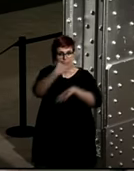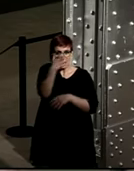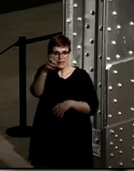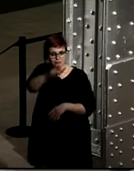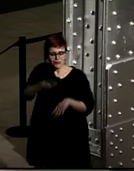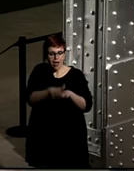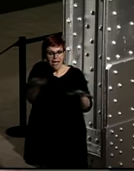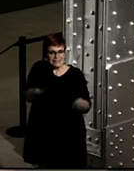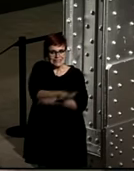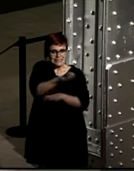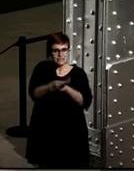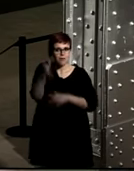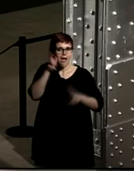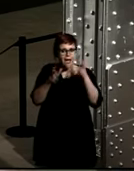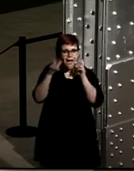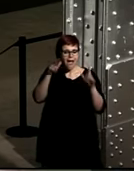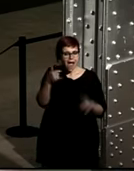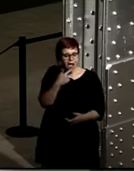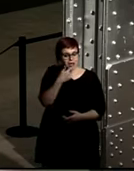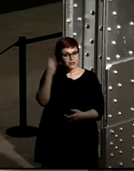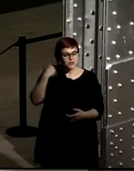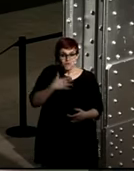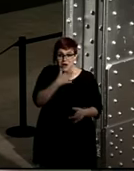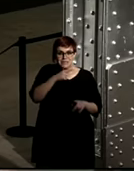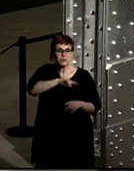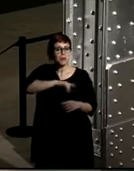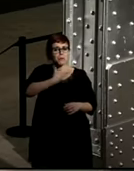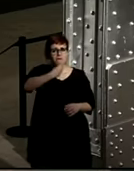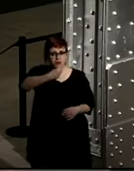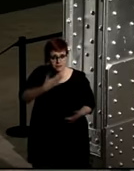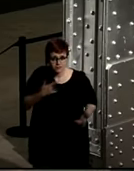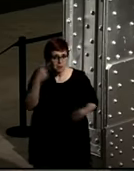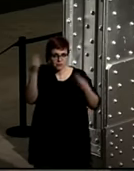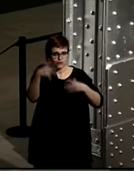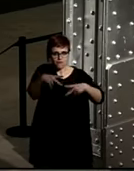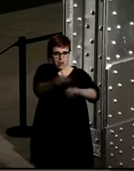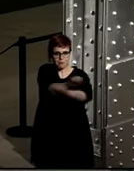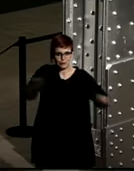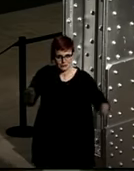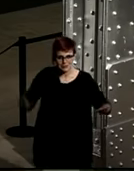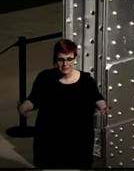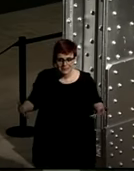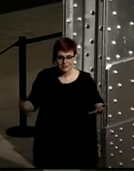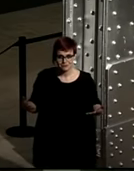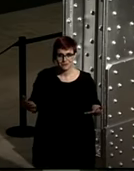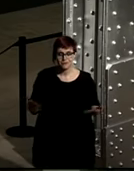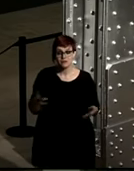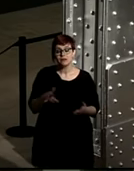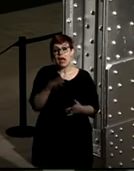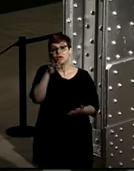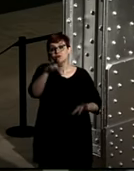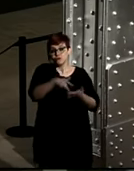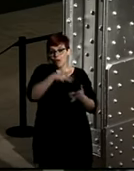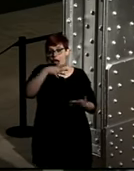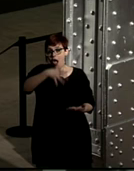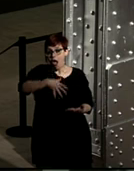es una sensación que siempre la tienes en la cabeza. Y es muy bonita. Y yo creo que eso no va a acabar nunca. Hombre, sobre todo ahora en